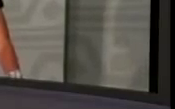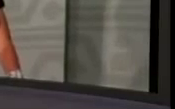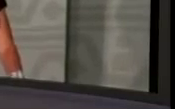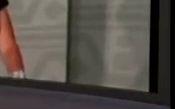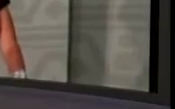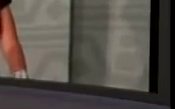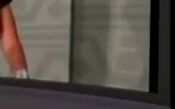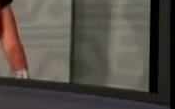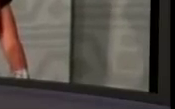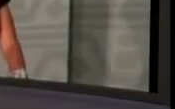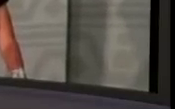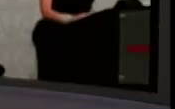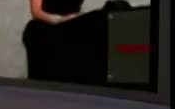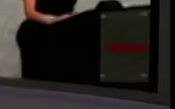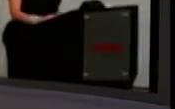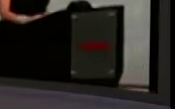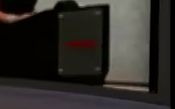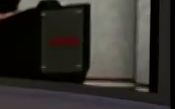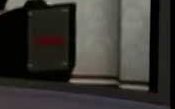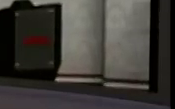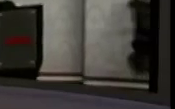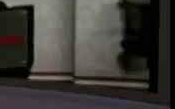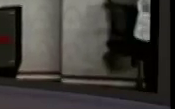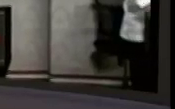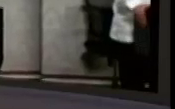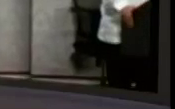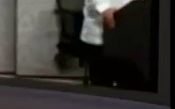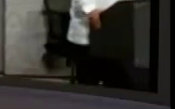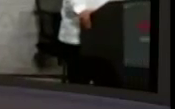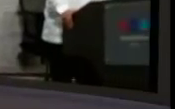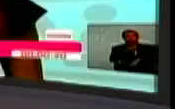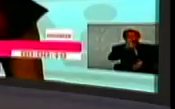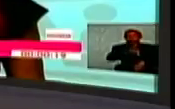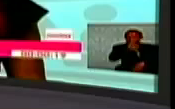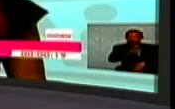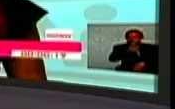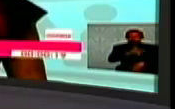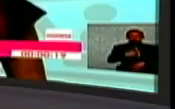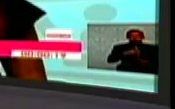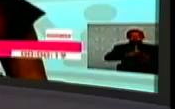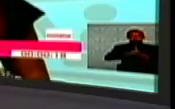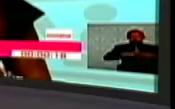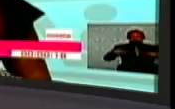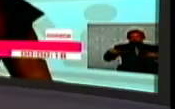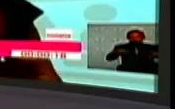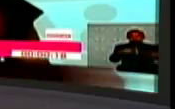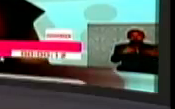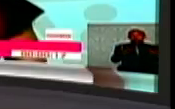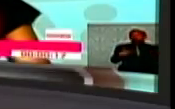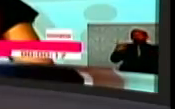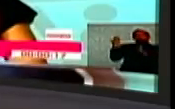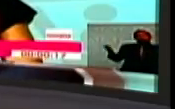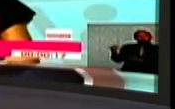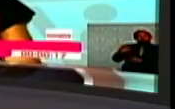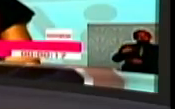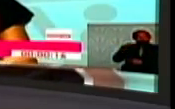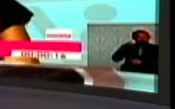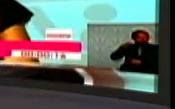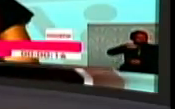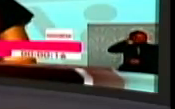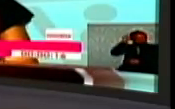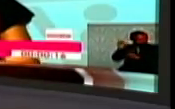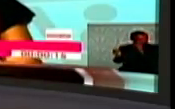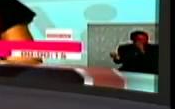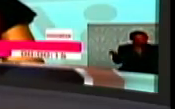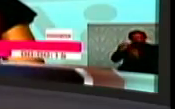pongo los nombres, resulta que nada más se va a acordar usted de dos o tres que estuvieron a tono. Alejandro Moreno Cárdenas, de todos